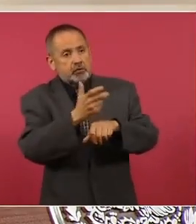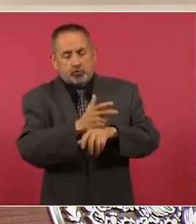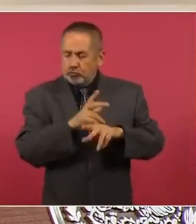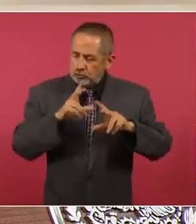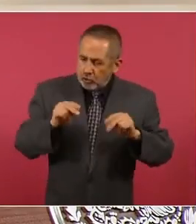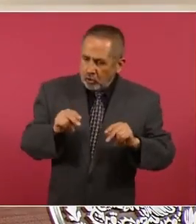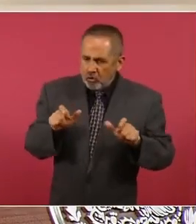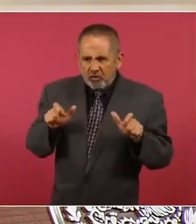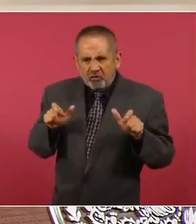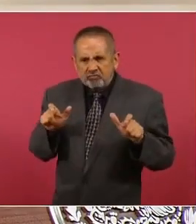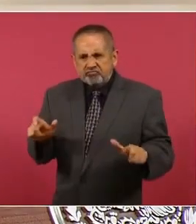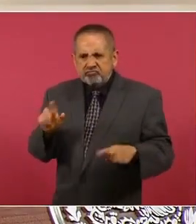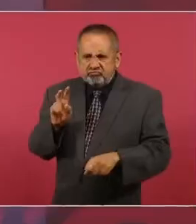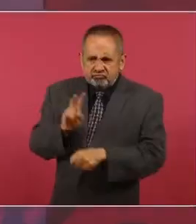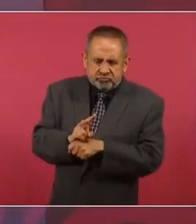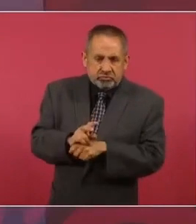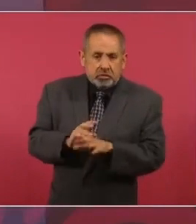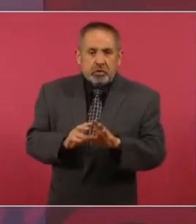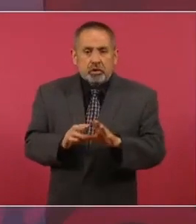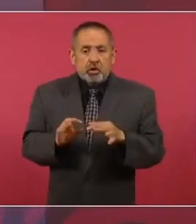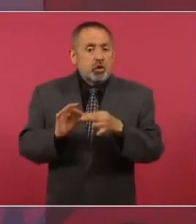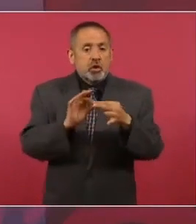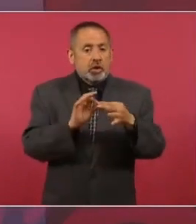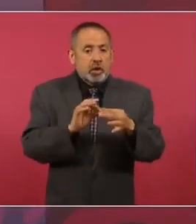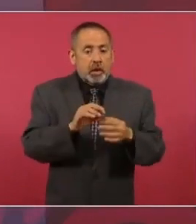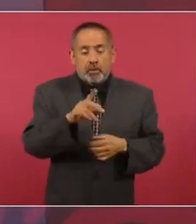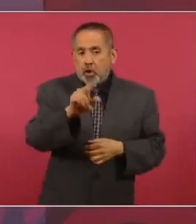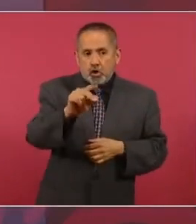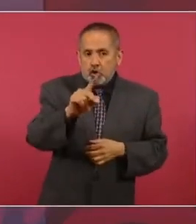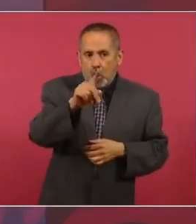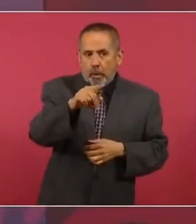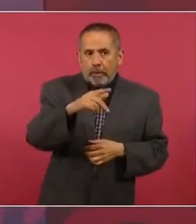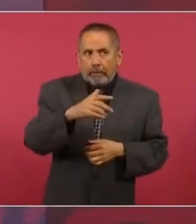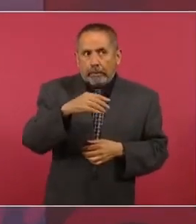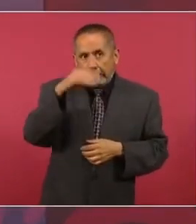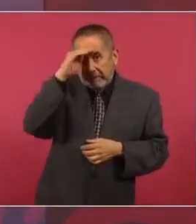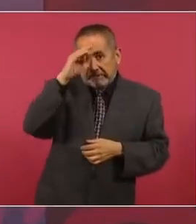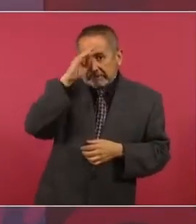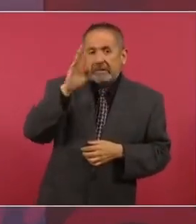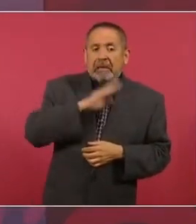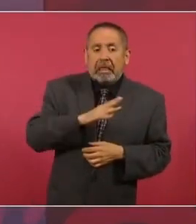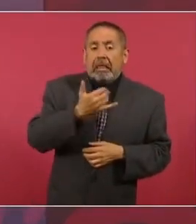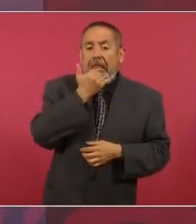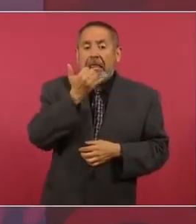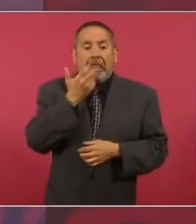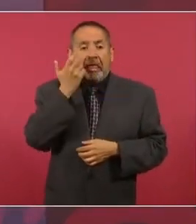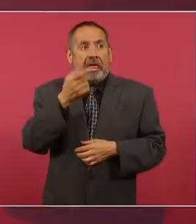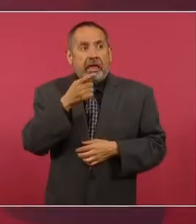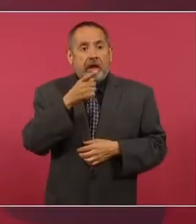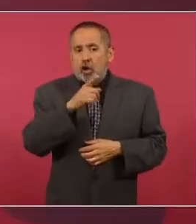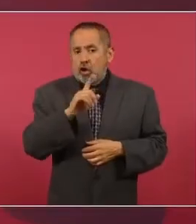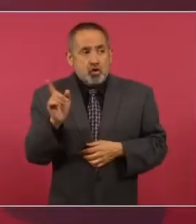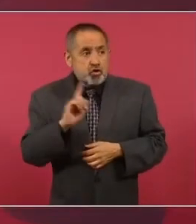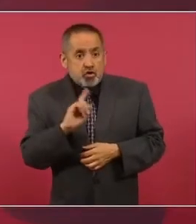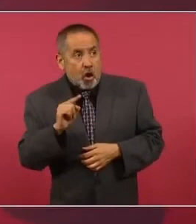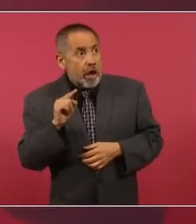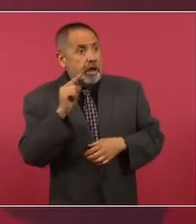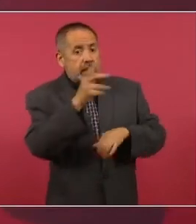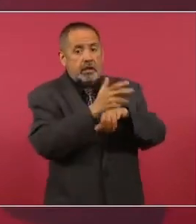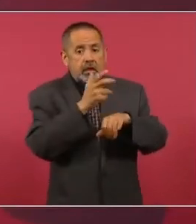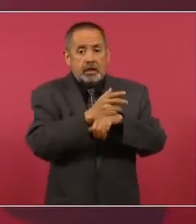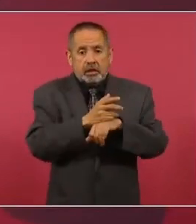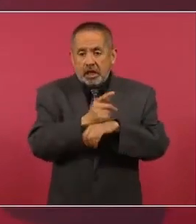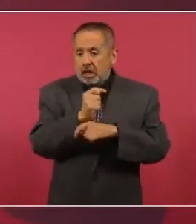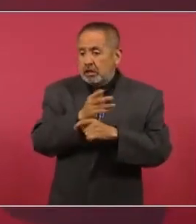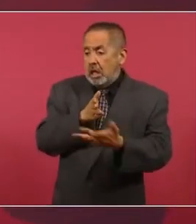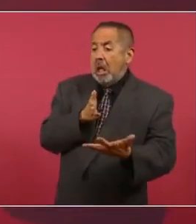Unidos, pero que no se malinterprete, que no quieran que eso